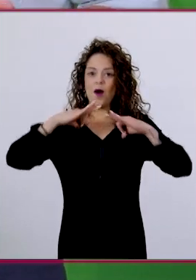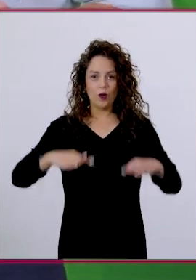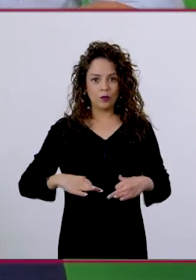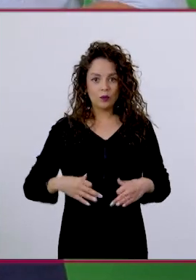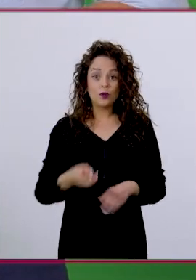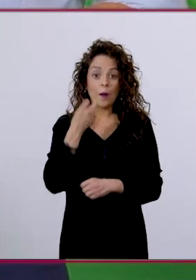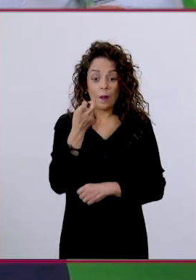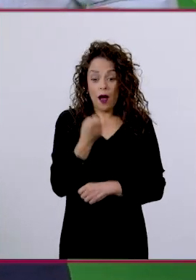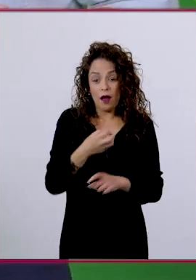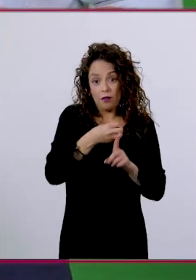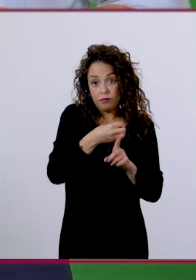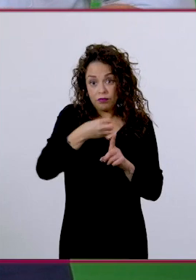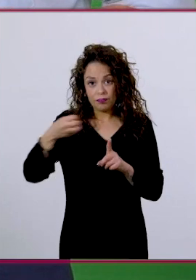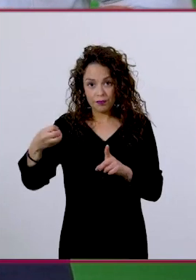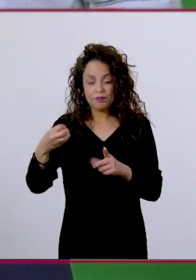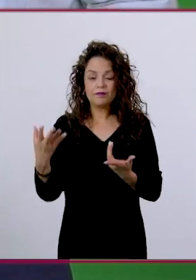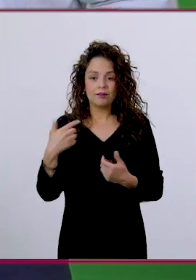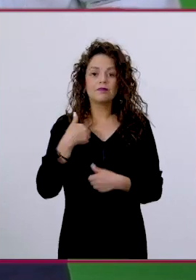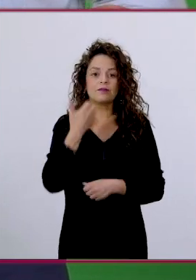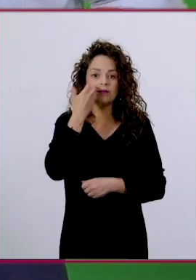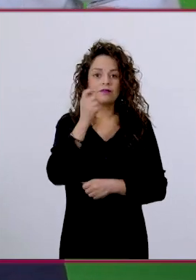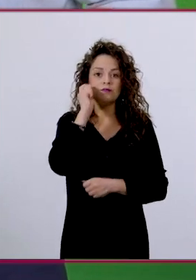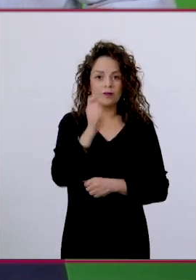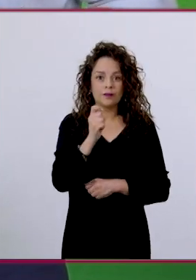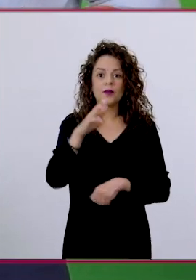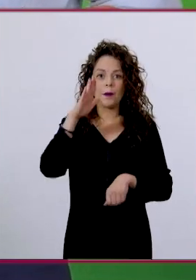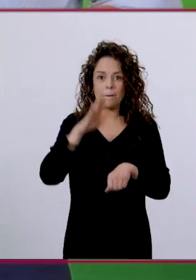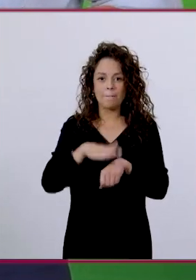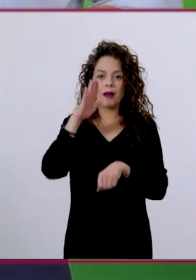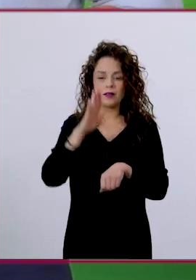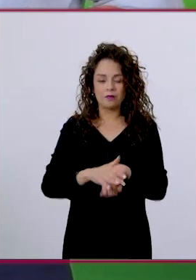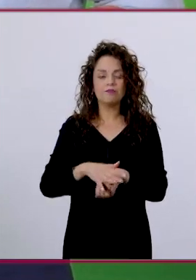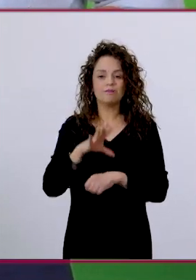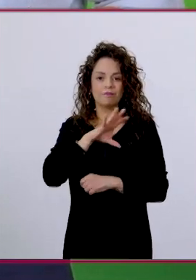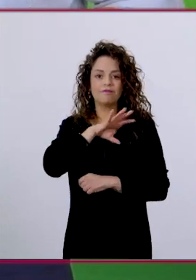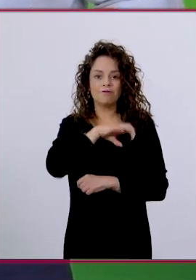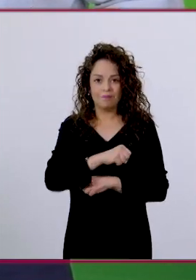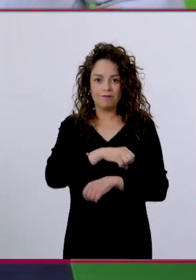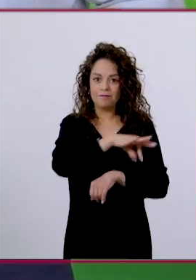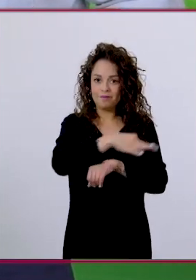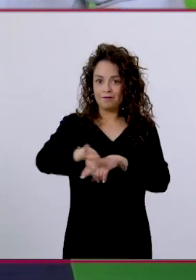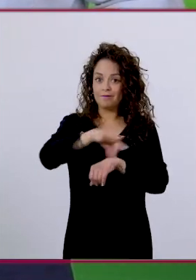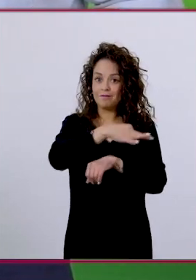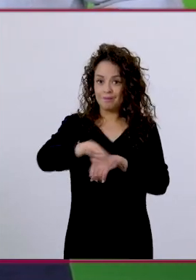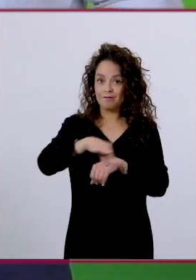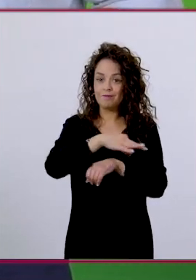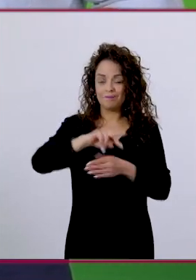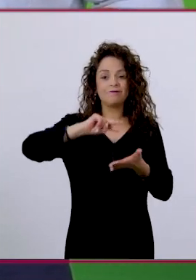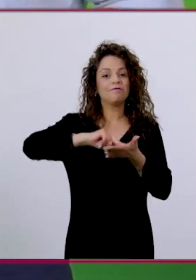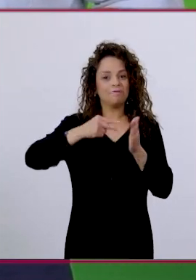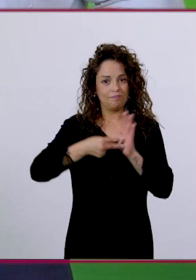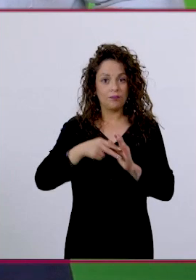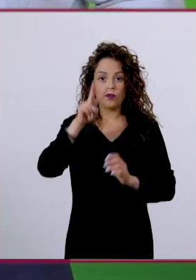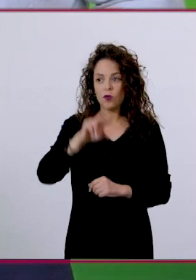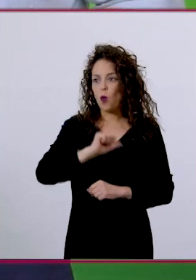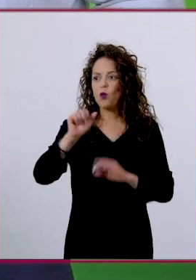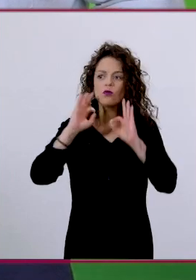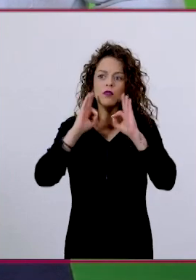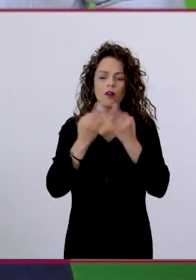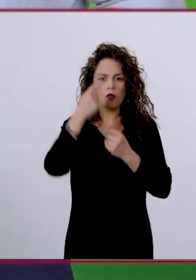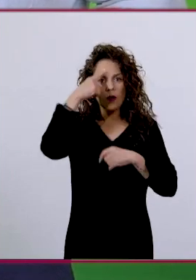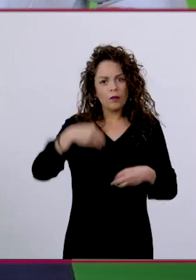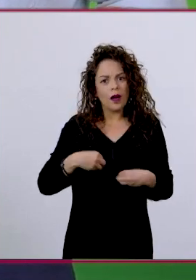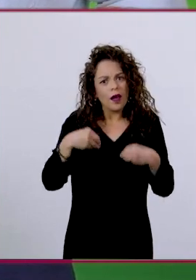eso que con este programa me sumo a la lista de fans de la arquitectura, porque igual que a ti, Alex, me emociona conocer otras formas de vivir y